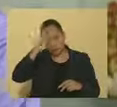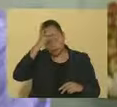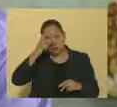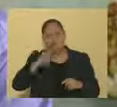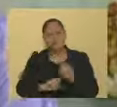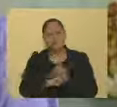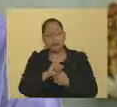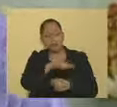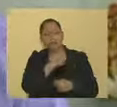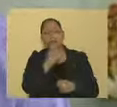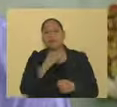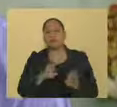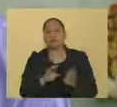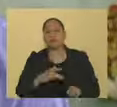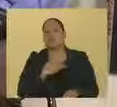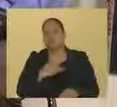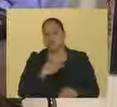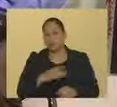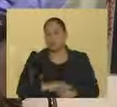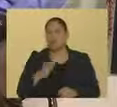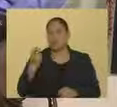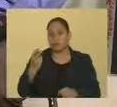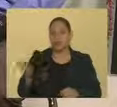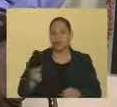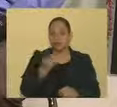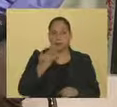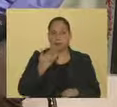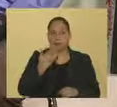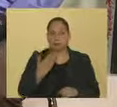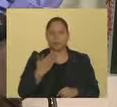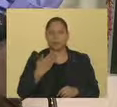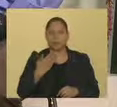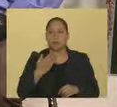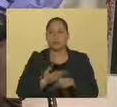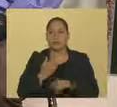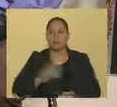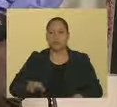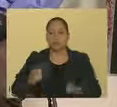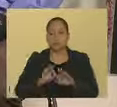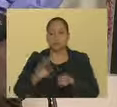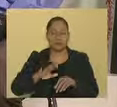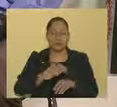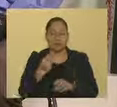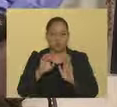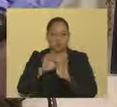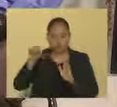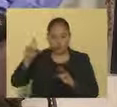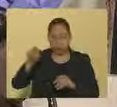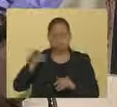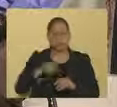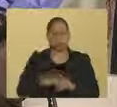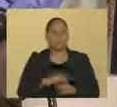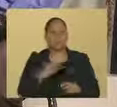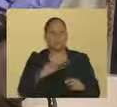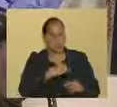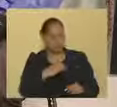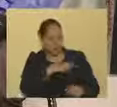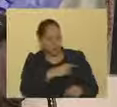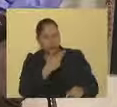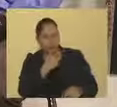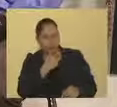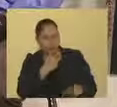problemas le traen al muchacho? Esta pregunta es bien importante por la situación de que tú empiezas a tener un chico o una